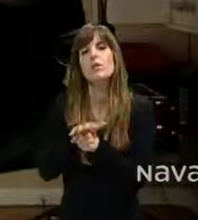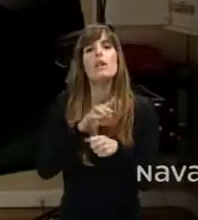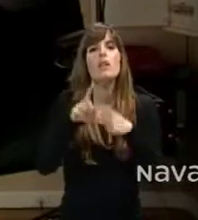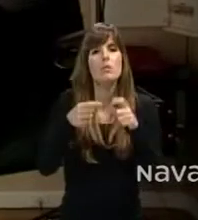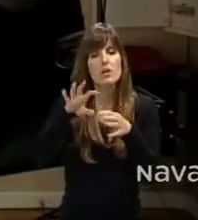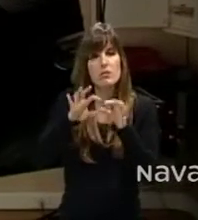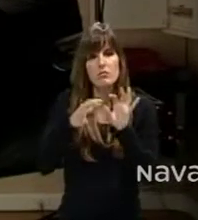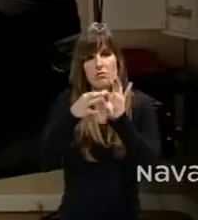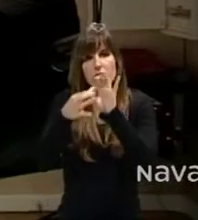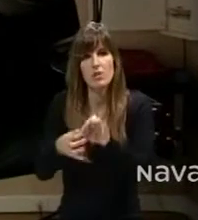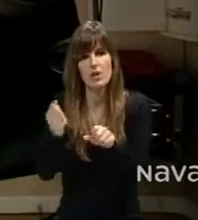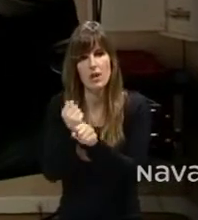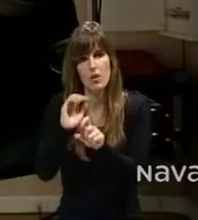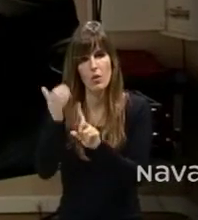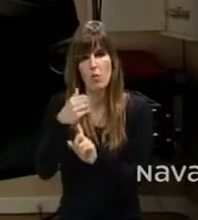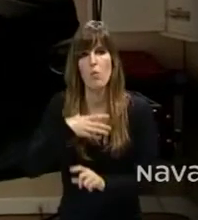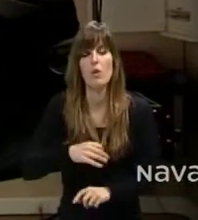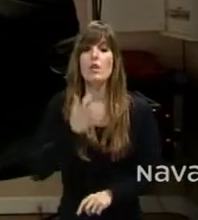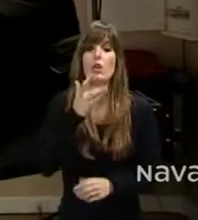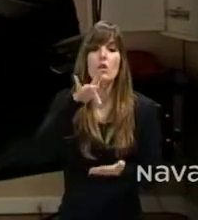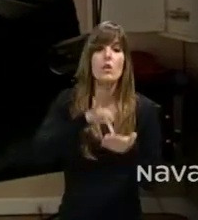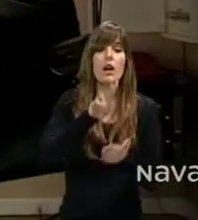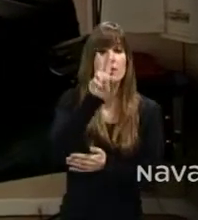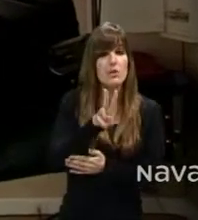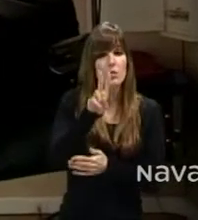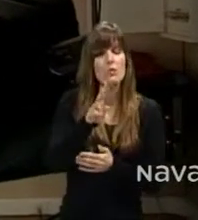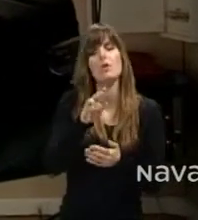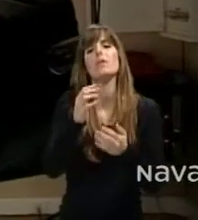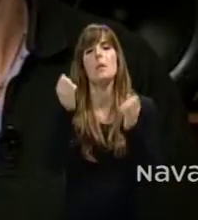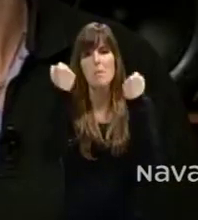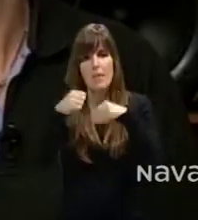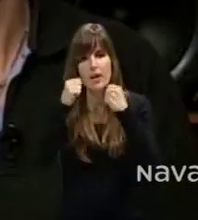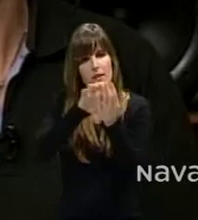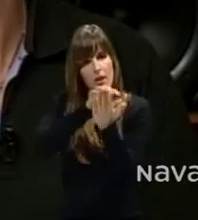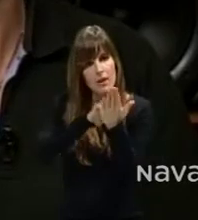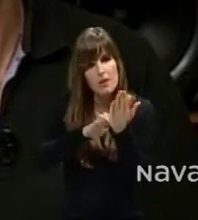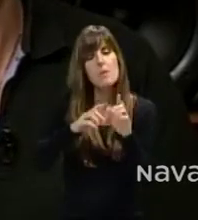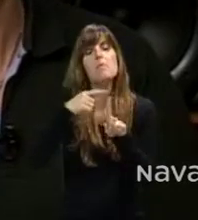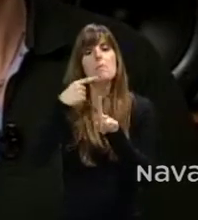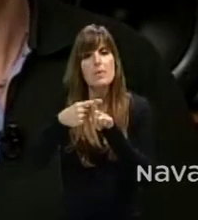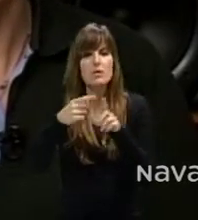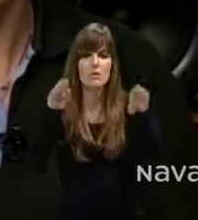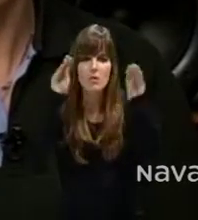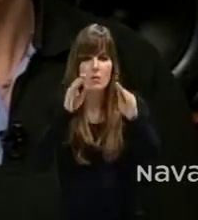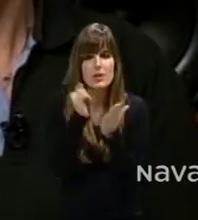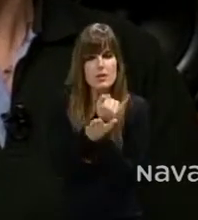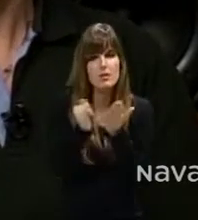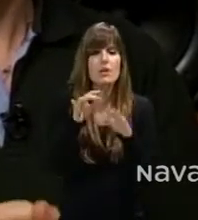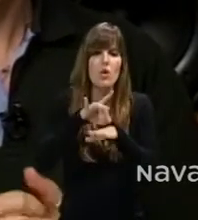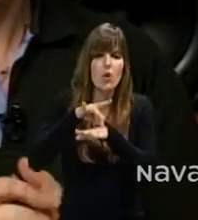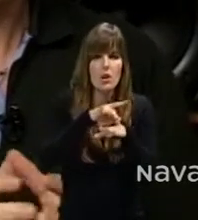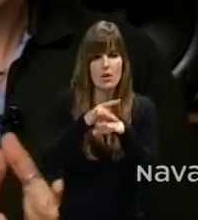diserción laboral. Por eso en segundo curso hay proyectos prácticos y una formación complementaria de orientación y búsqueda de empleo dentro del sector.